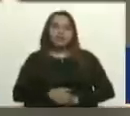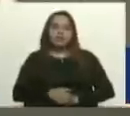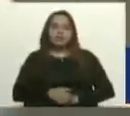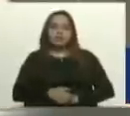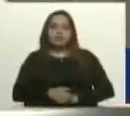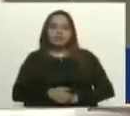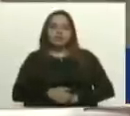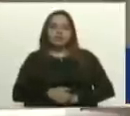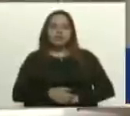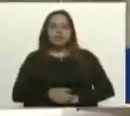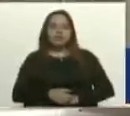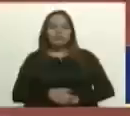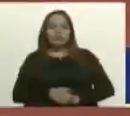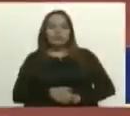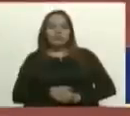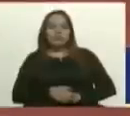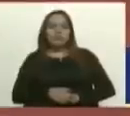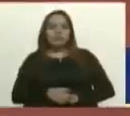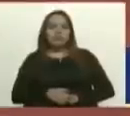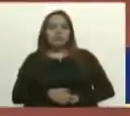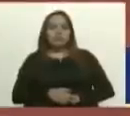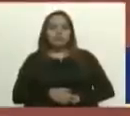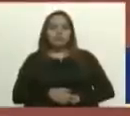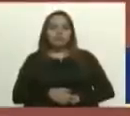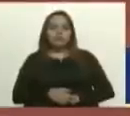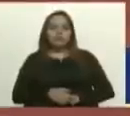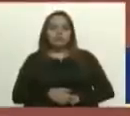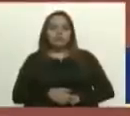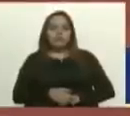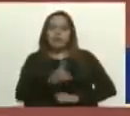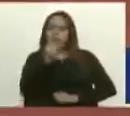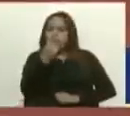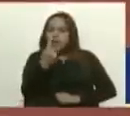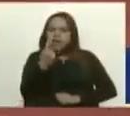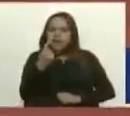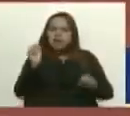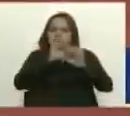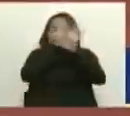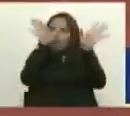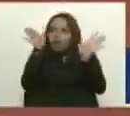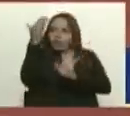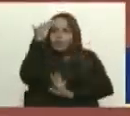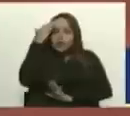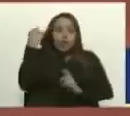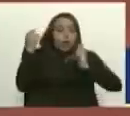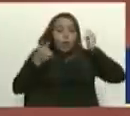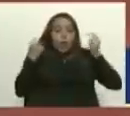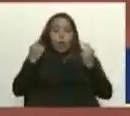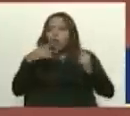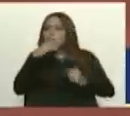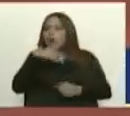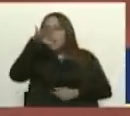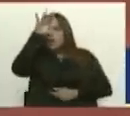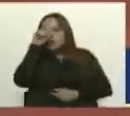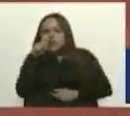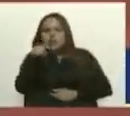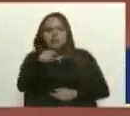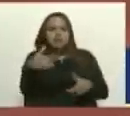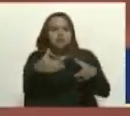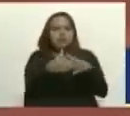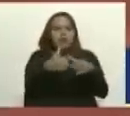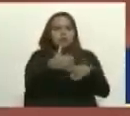Y es tanta su falta de cordura que todavía ellos no entienden, este sector